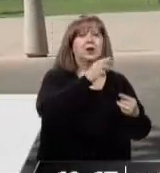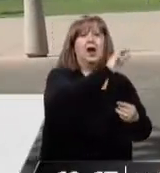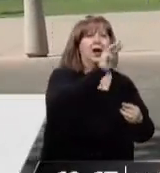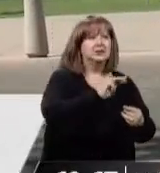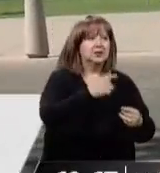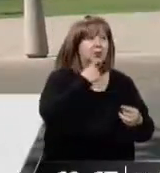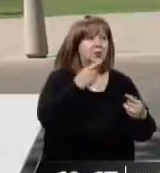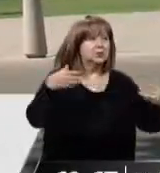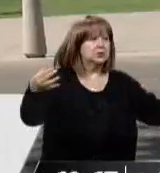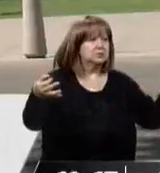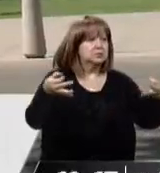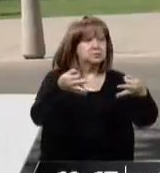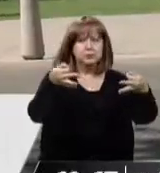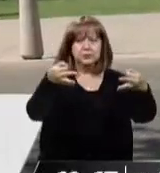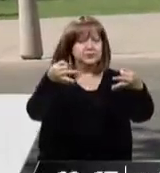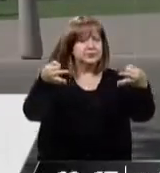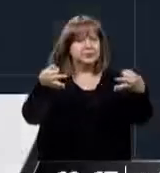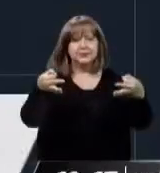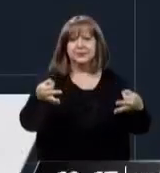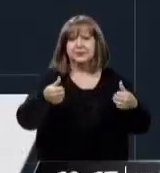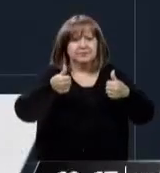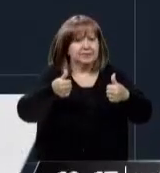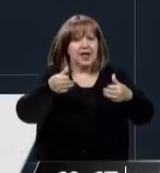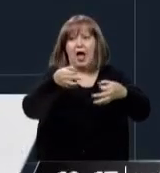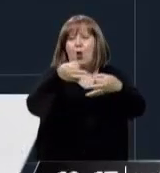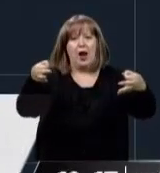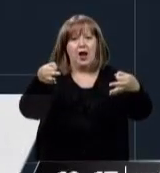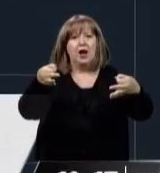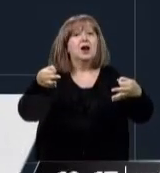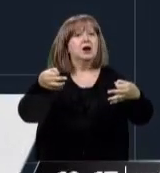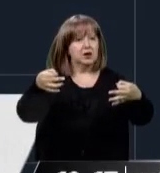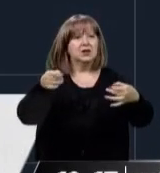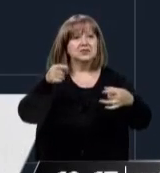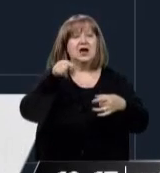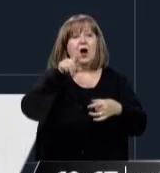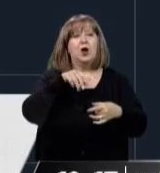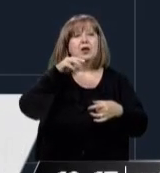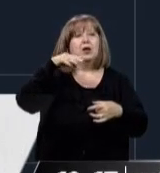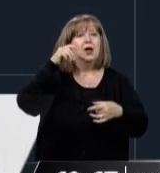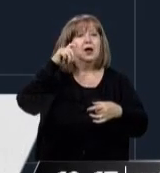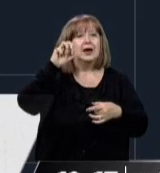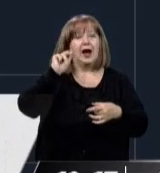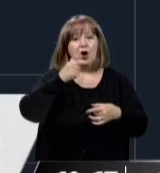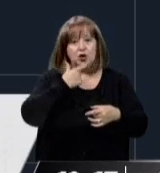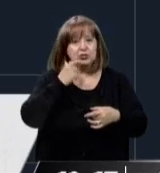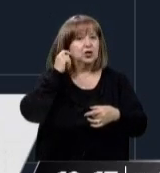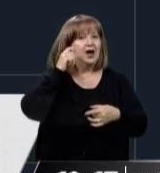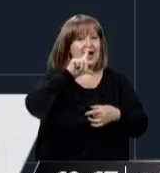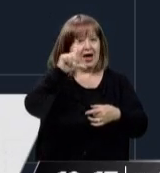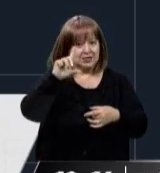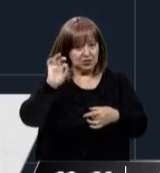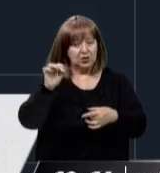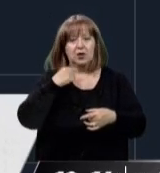de dar garantías de que se va a cobrar, porque el delegado local del ANSES, Carlos Gallo, publicó esto en redes sociales. Informamos que las áreas